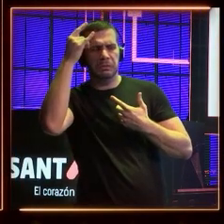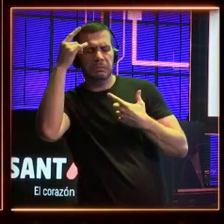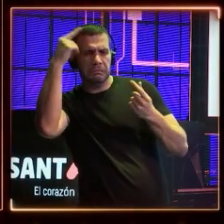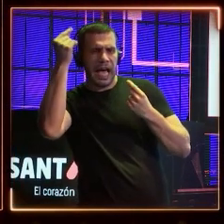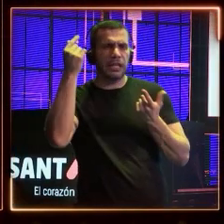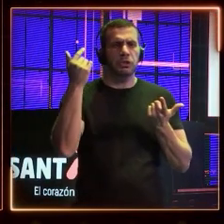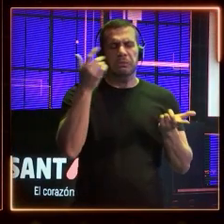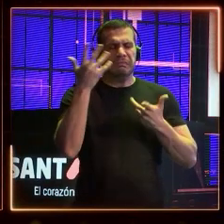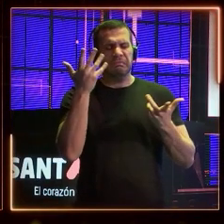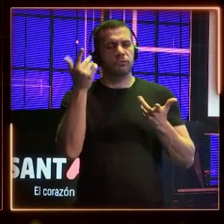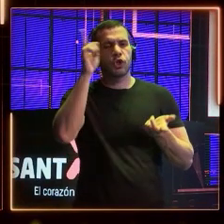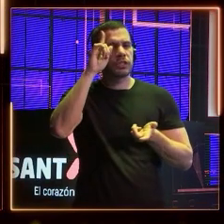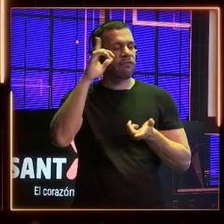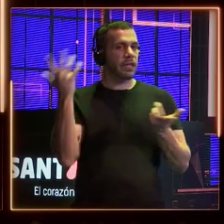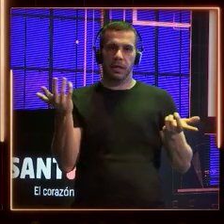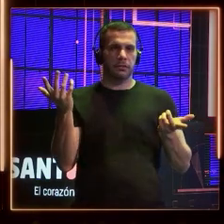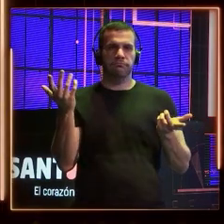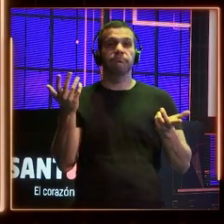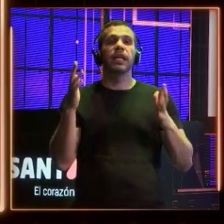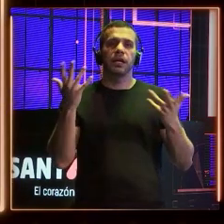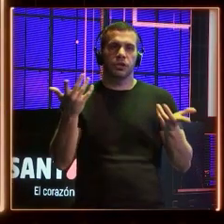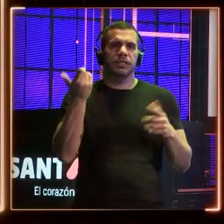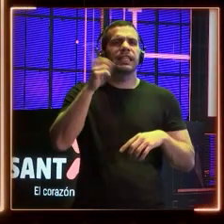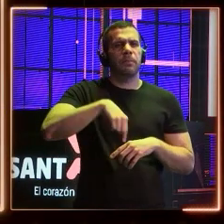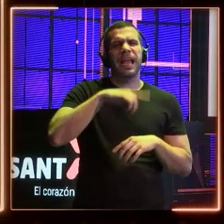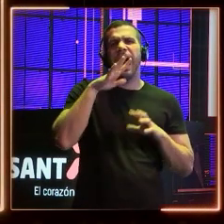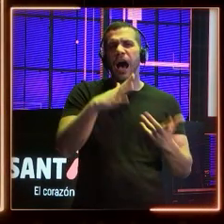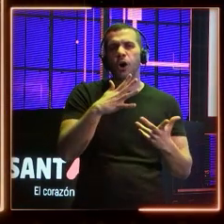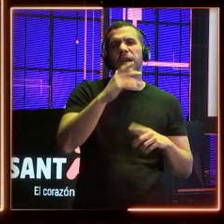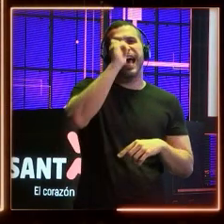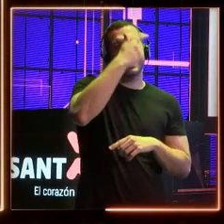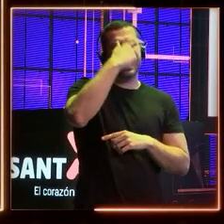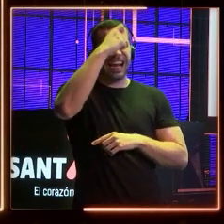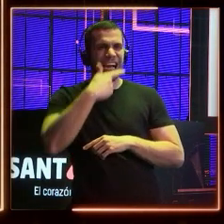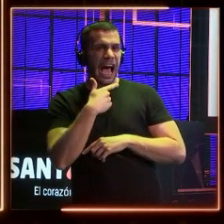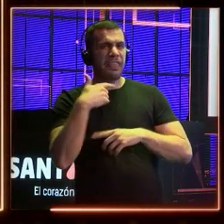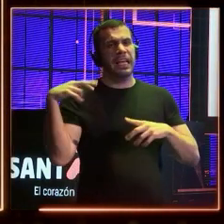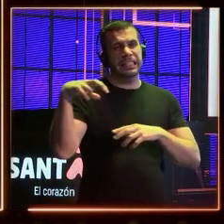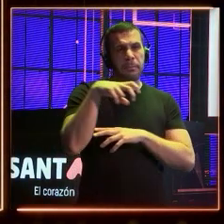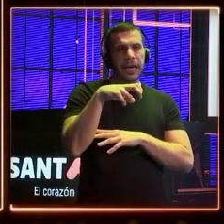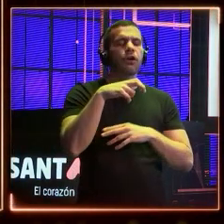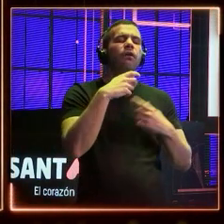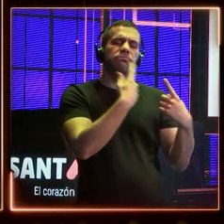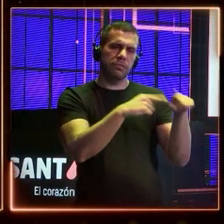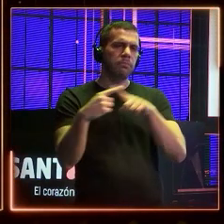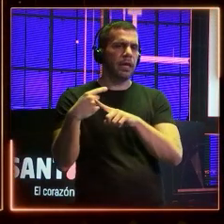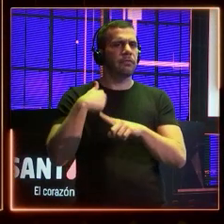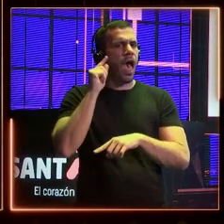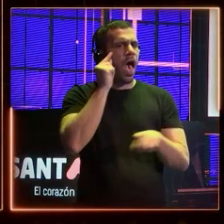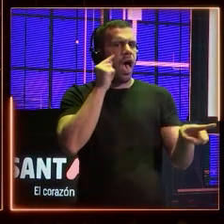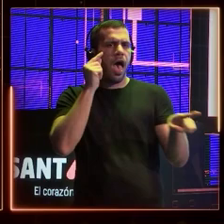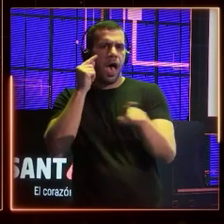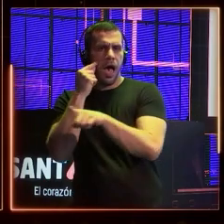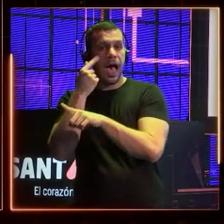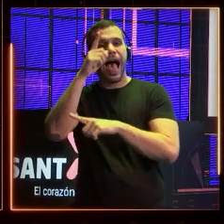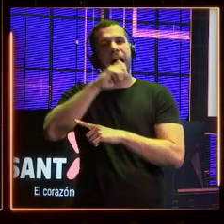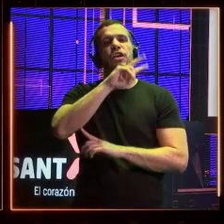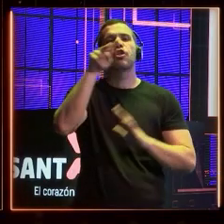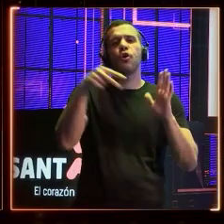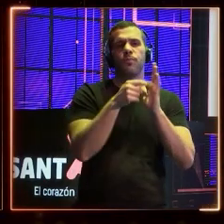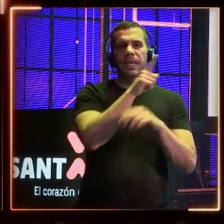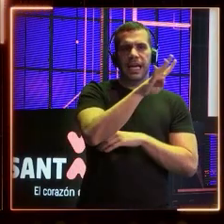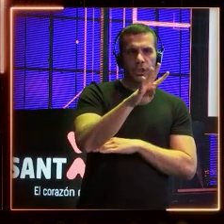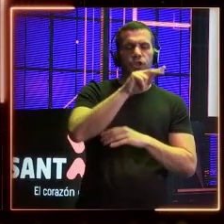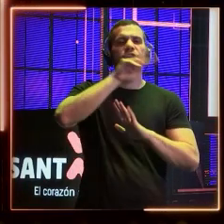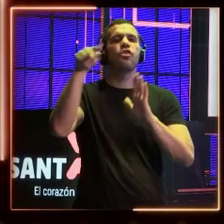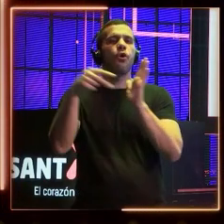gatos que hay en un momento determinado y no penséis que eso es fácil no porque eh las máquinas desde el año 2014 2015 son capaces de